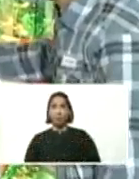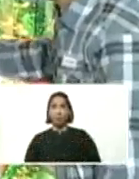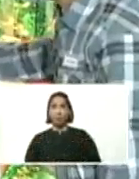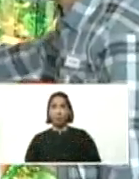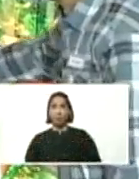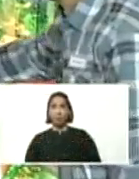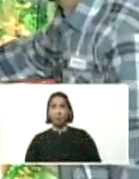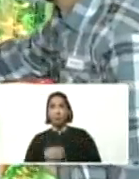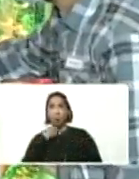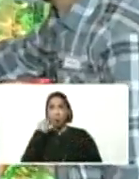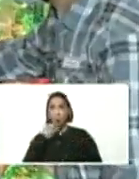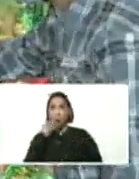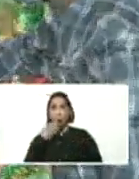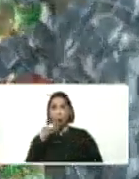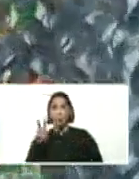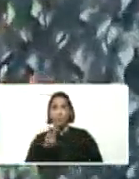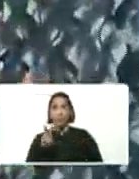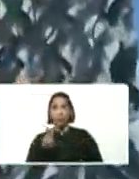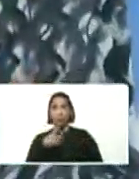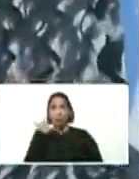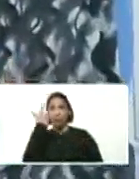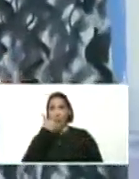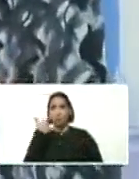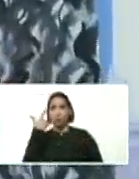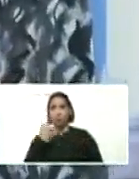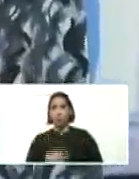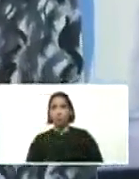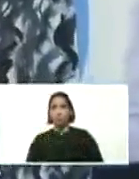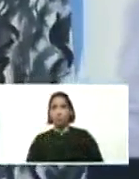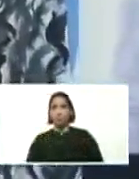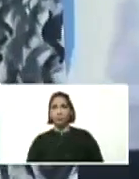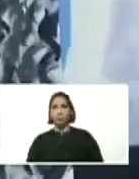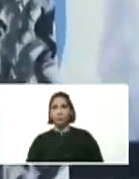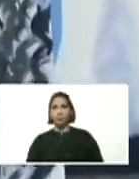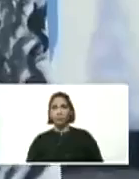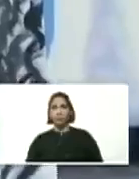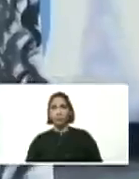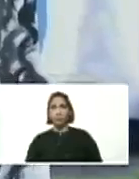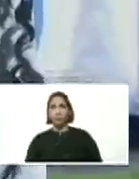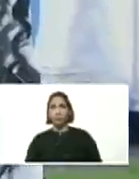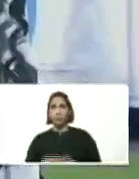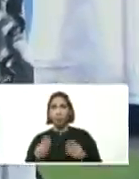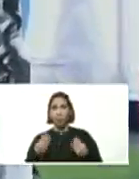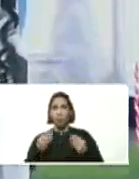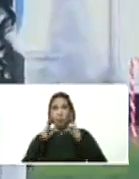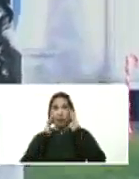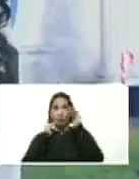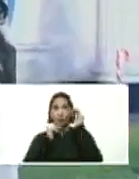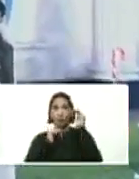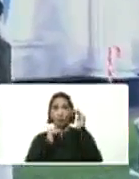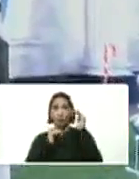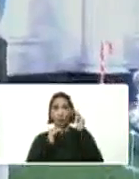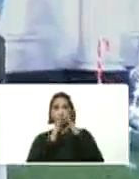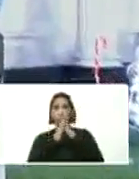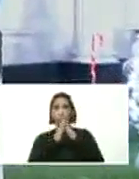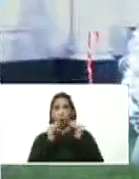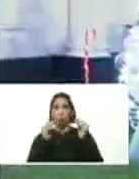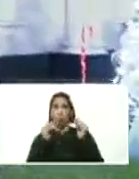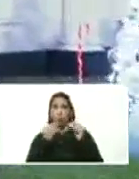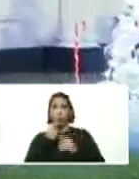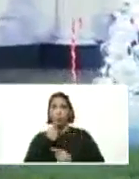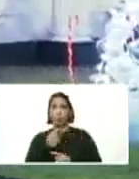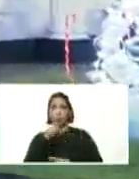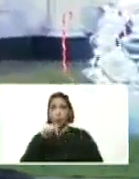contenta la joven afro-venezolana, contenta y muy atenta a todo lo que se está diciendo